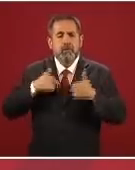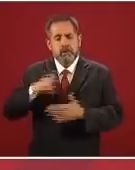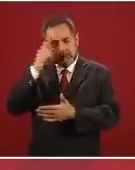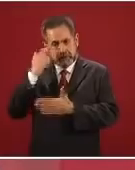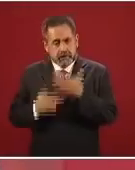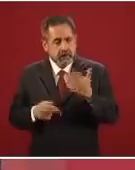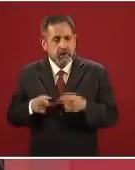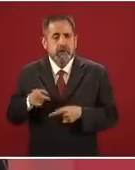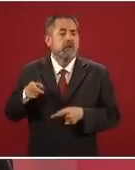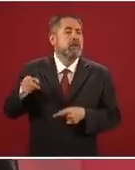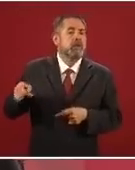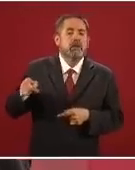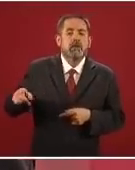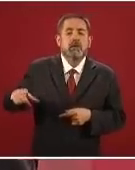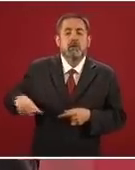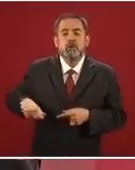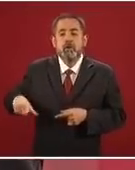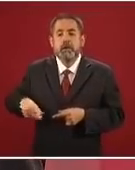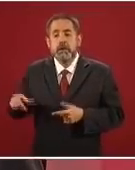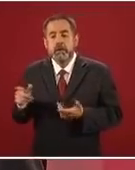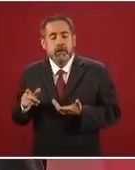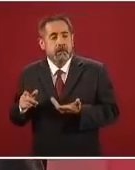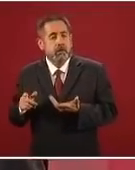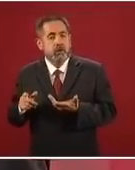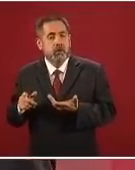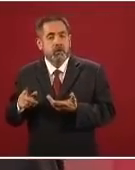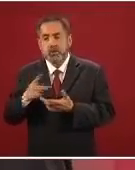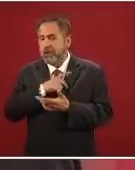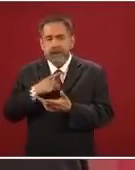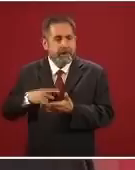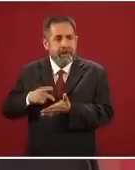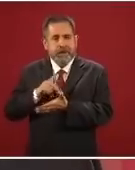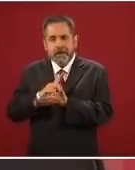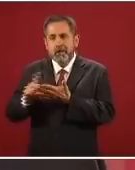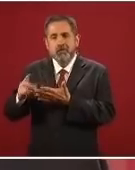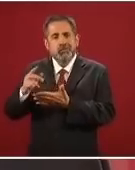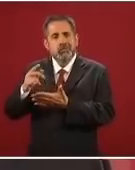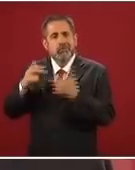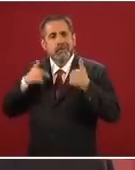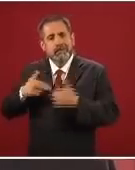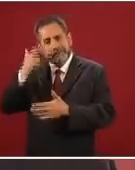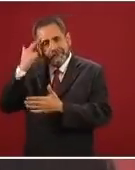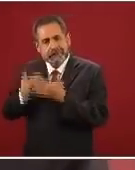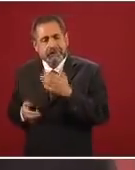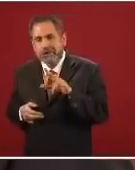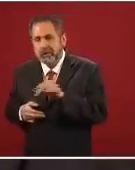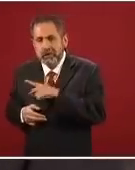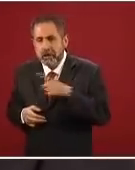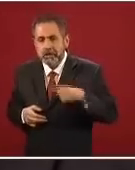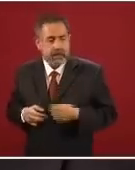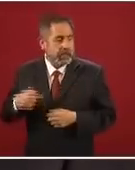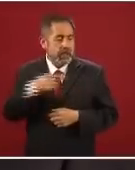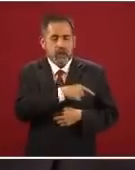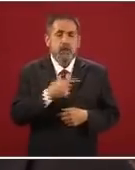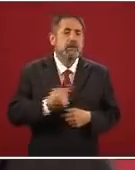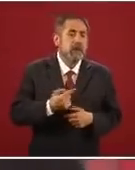el Estado no es violador de los derechos humanos, pues se quedan